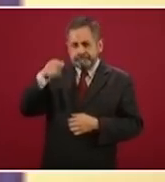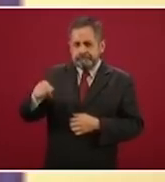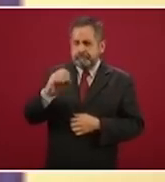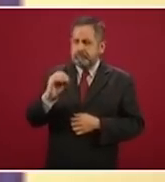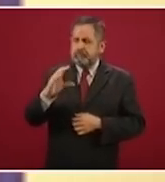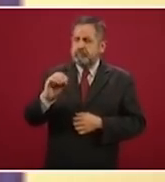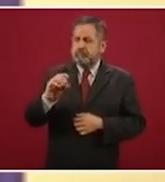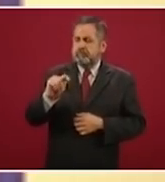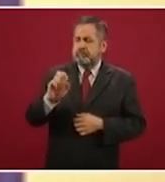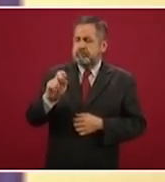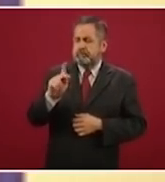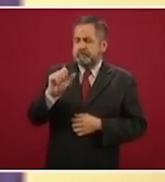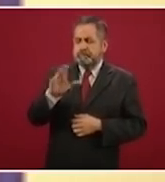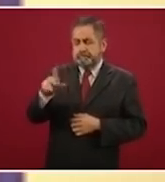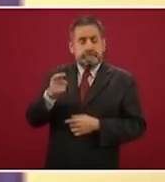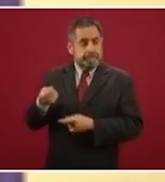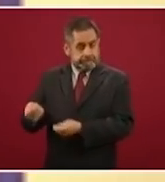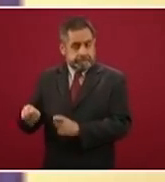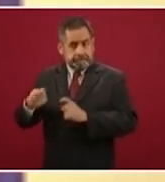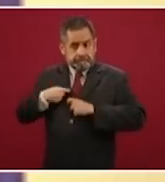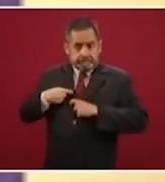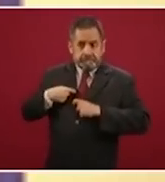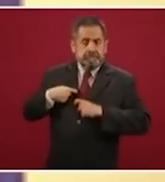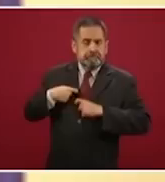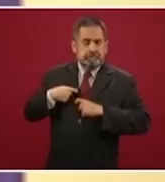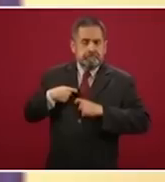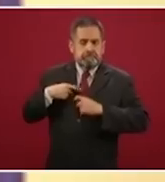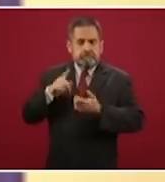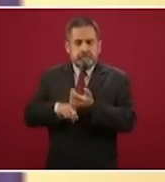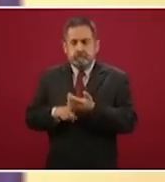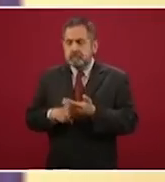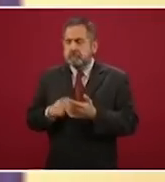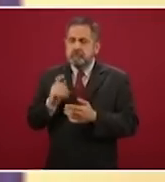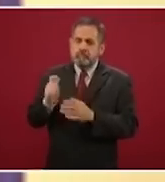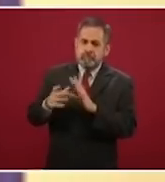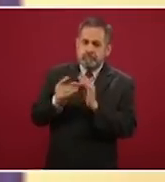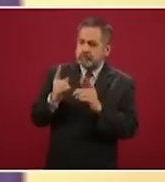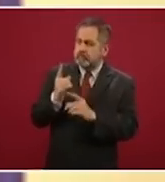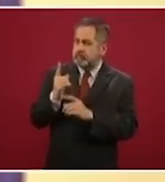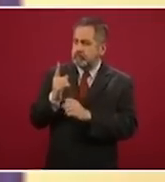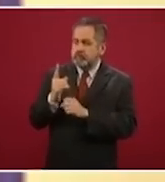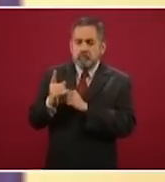Cotepec, que también se me adjudicó, solo sacaba la nación al año